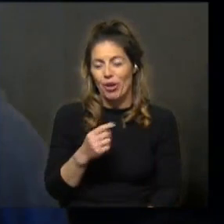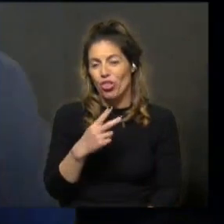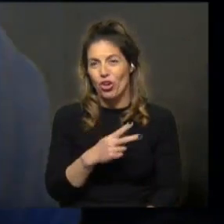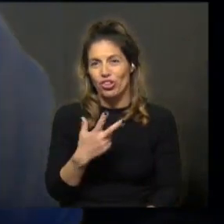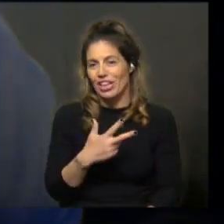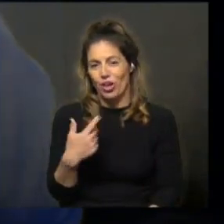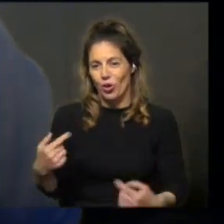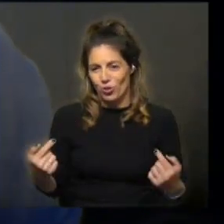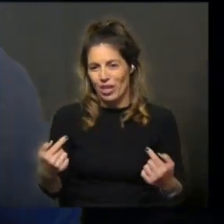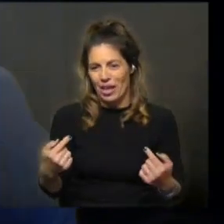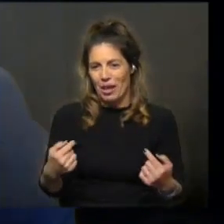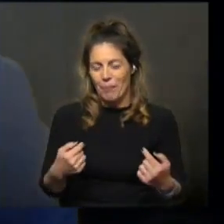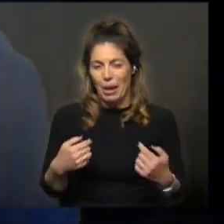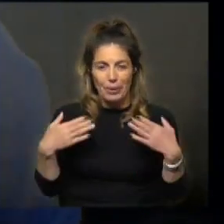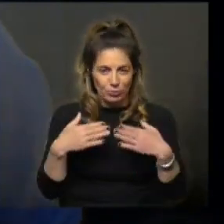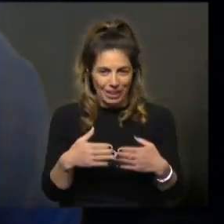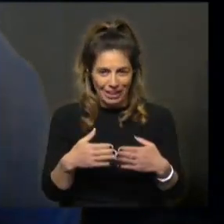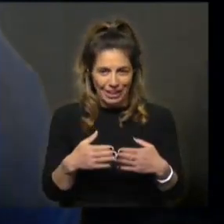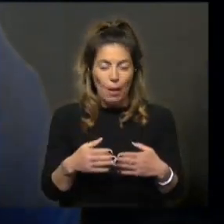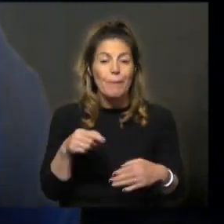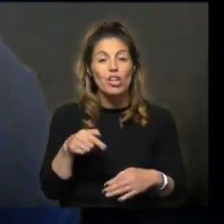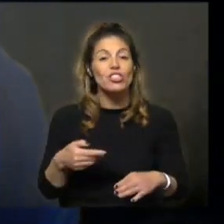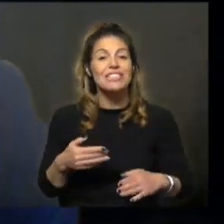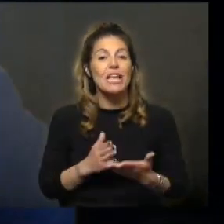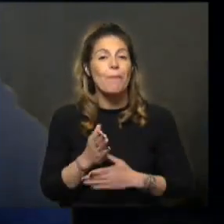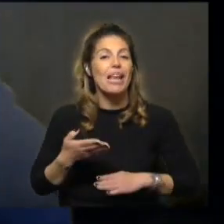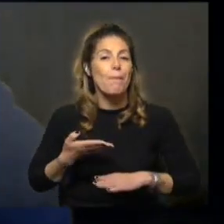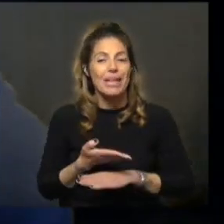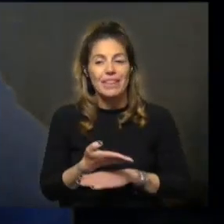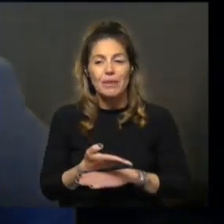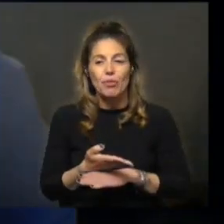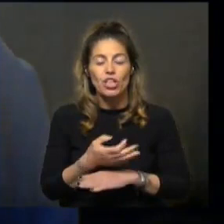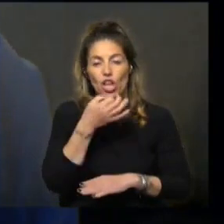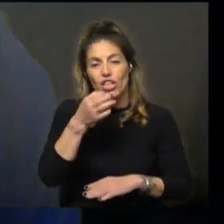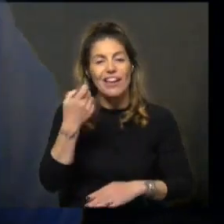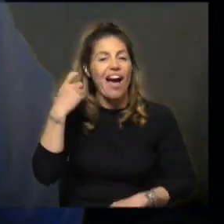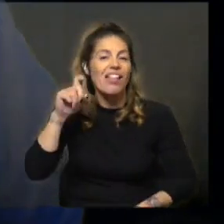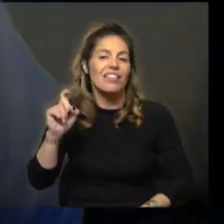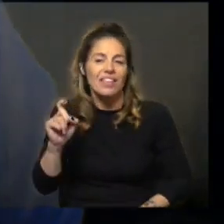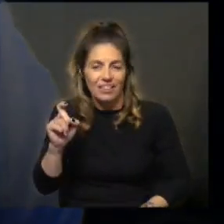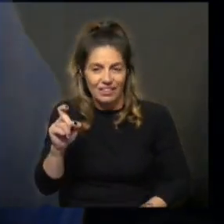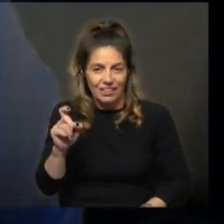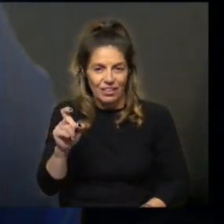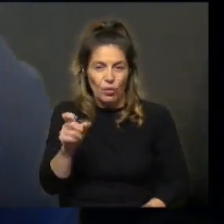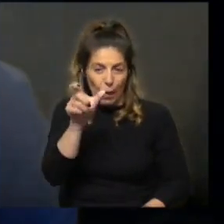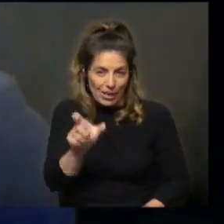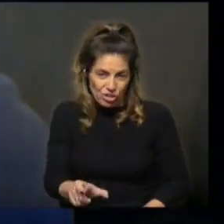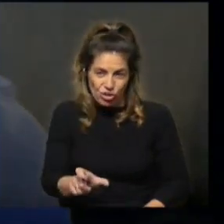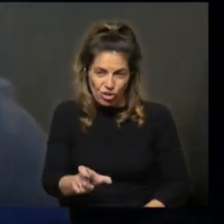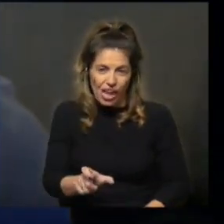cosas para plantearles en un rato les pedimos que nos mencionen a alguien que que